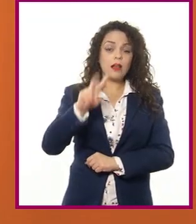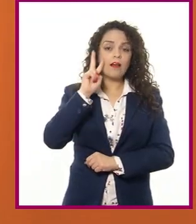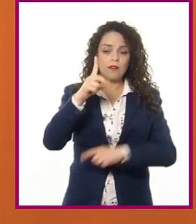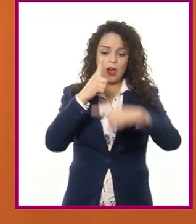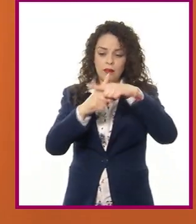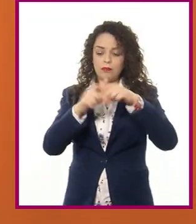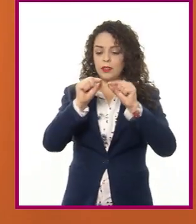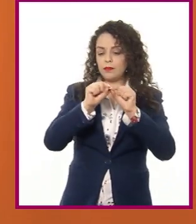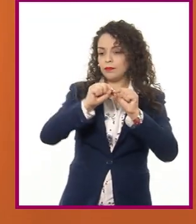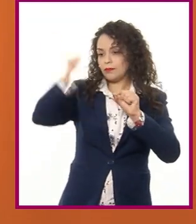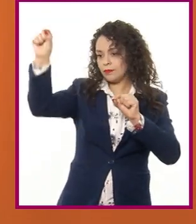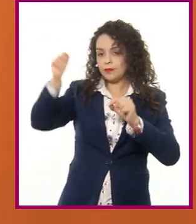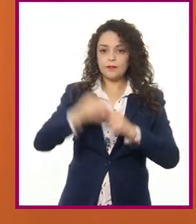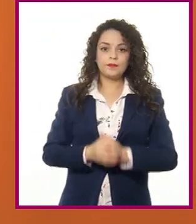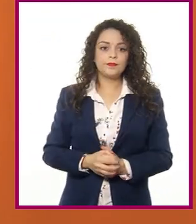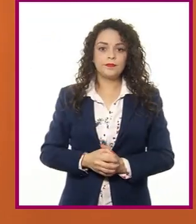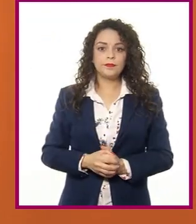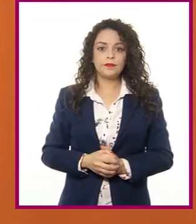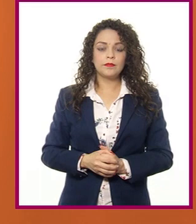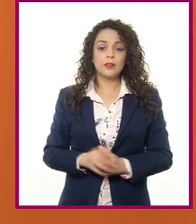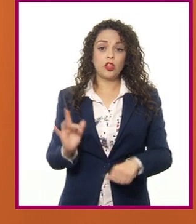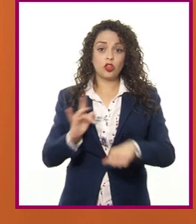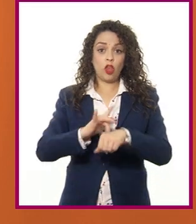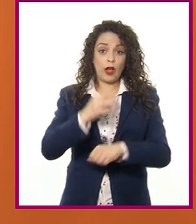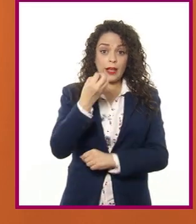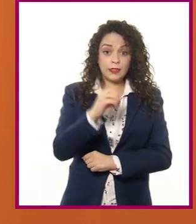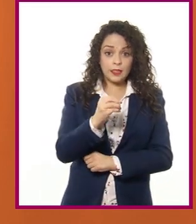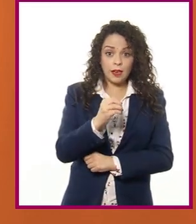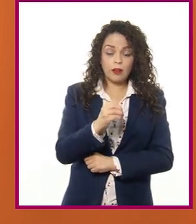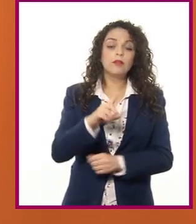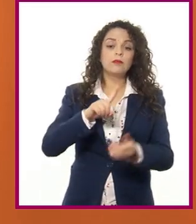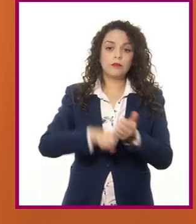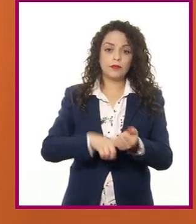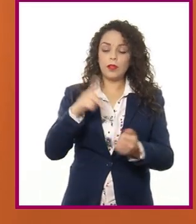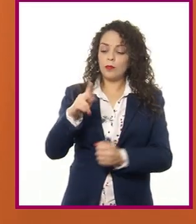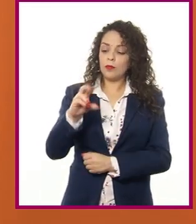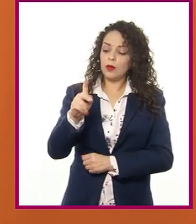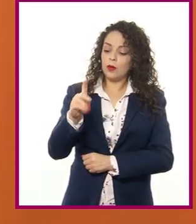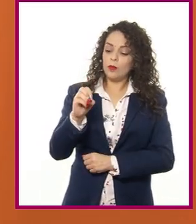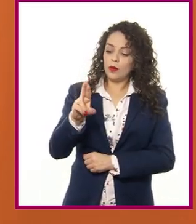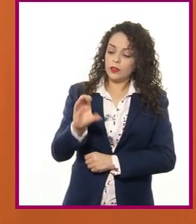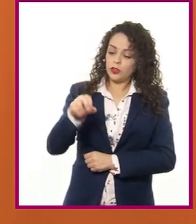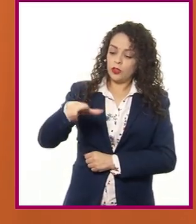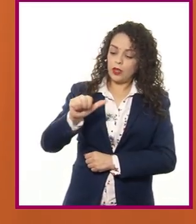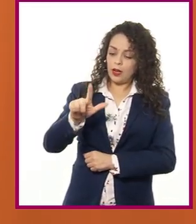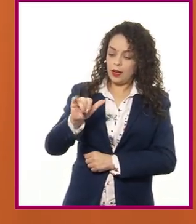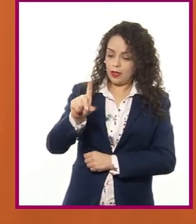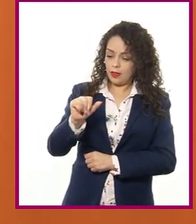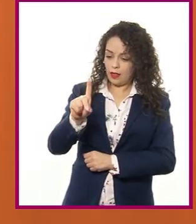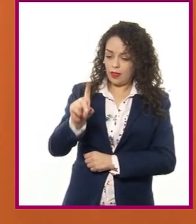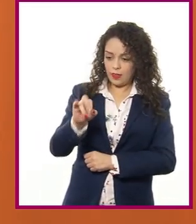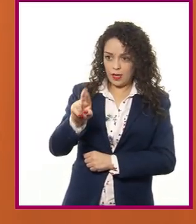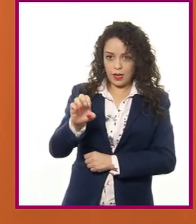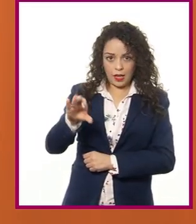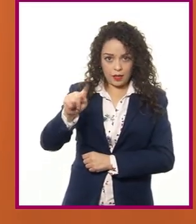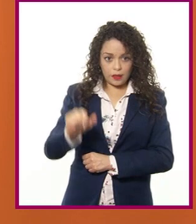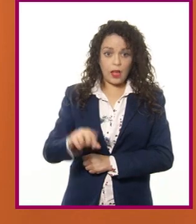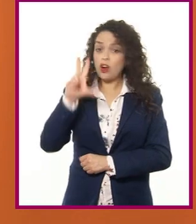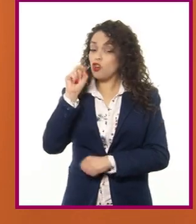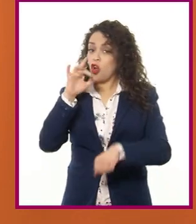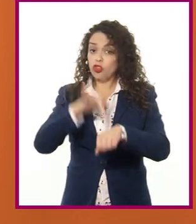es una línea recta. Si pasa por el origen, es una relación de proporcionalidad directa. Y si no pasa por el